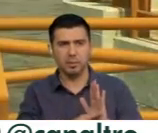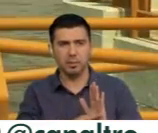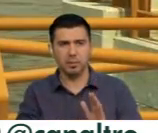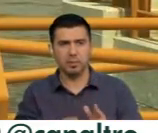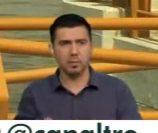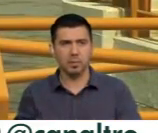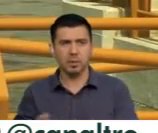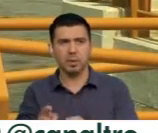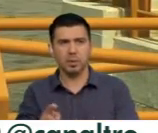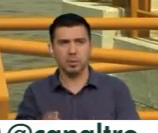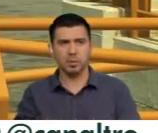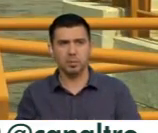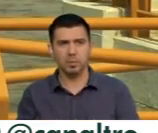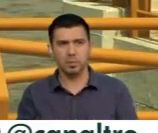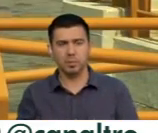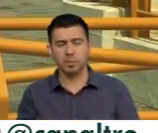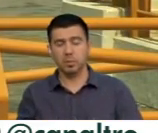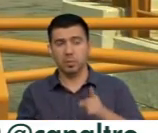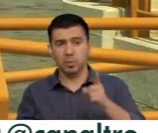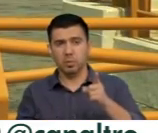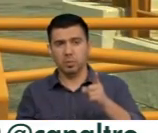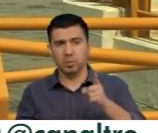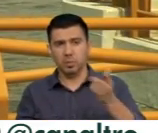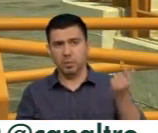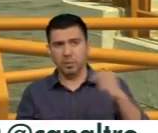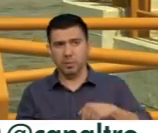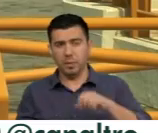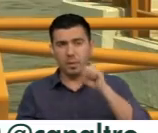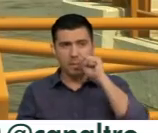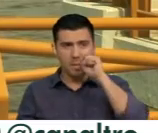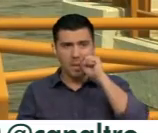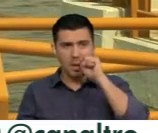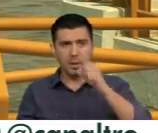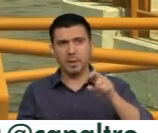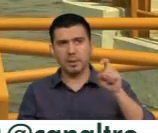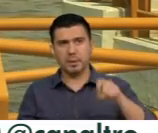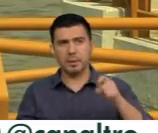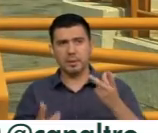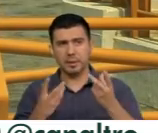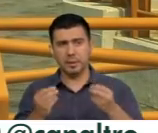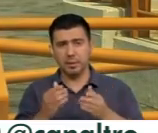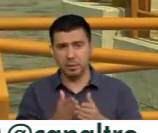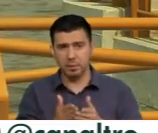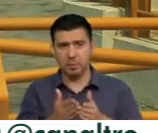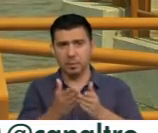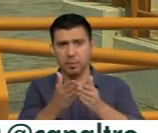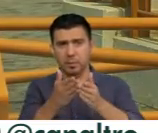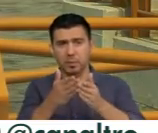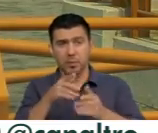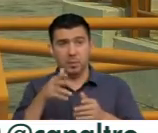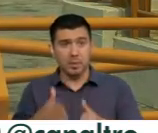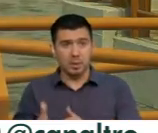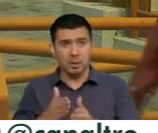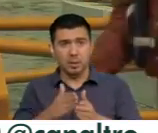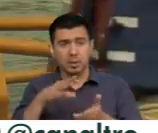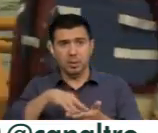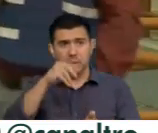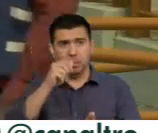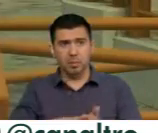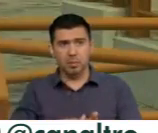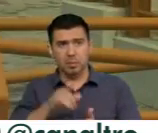Si usted del Gran Santander viene a Barranca Bermeja y va a viajar por nuestro gran río Magdalena, no se le olvide que debe guardar todas